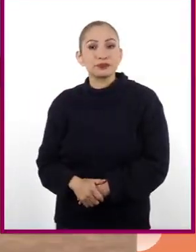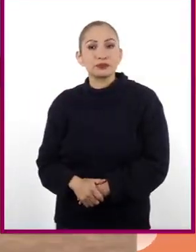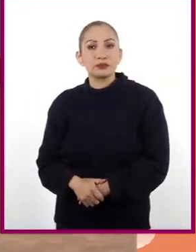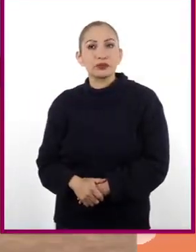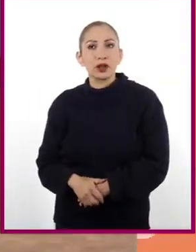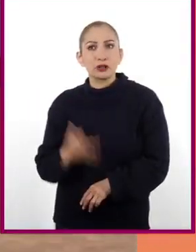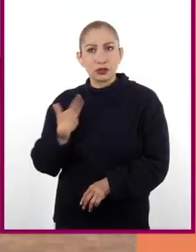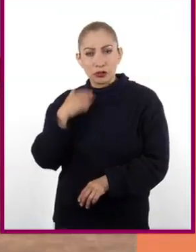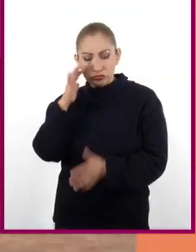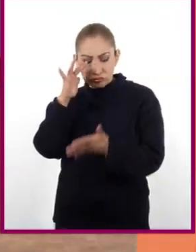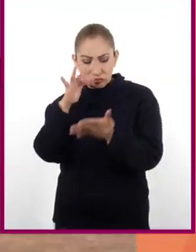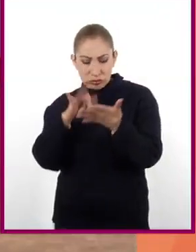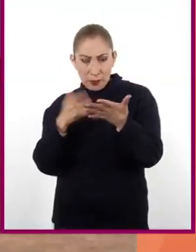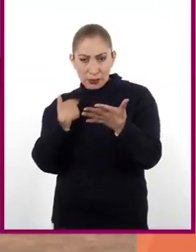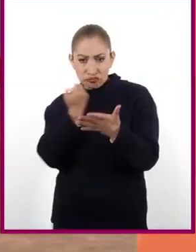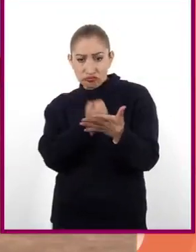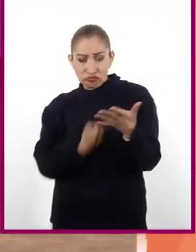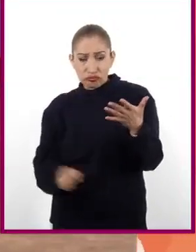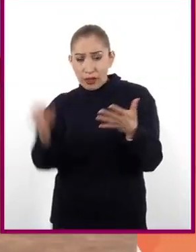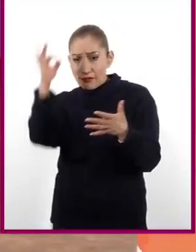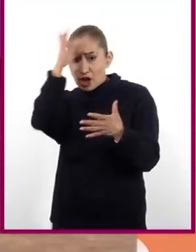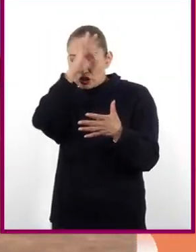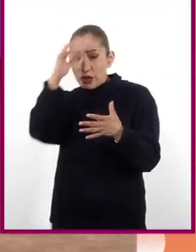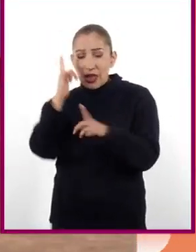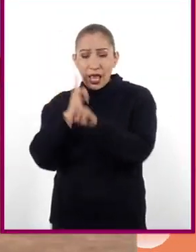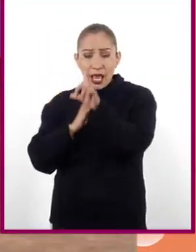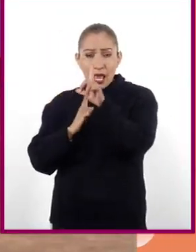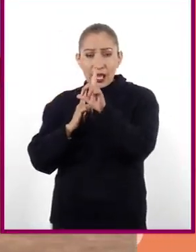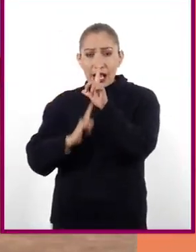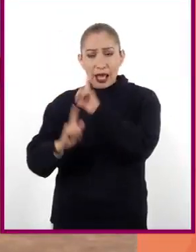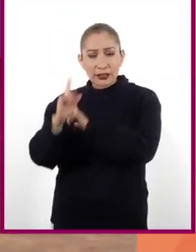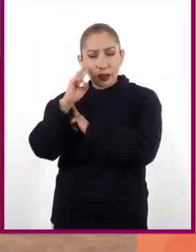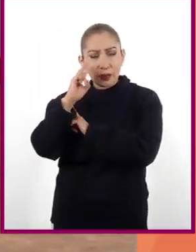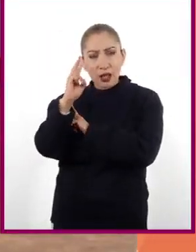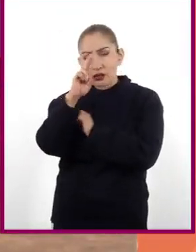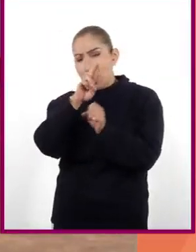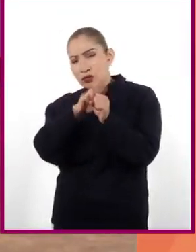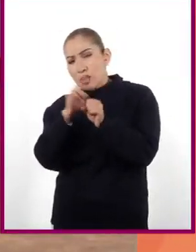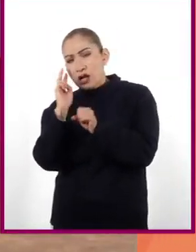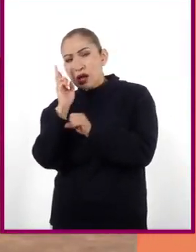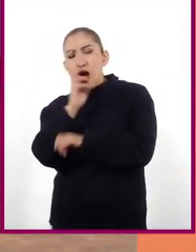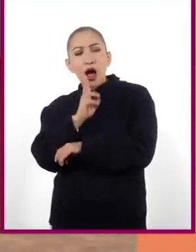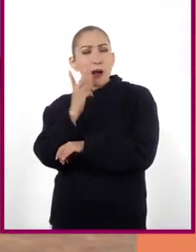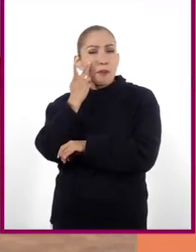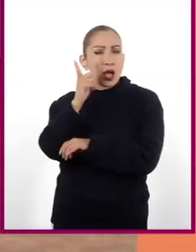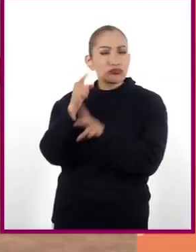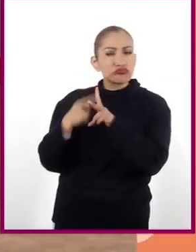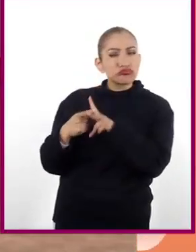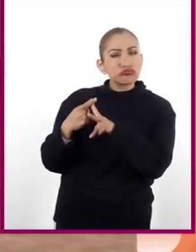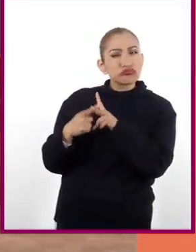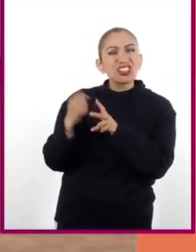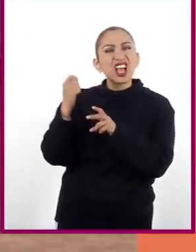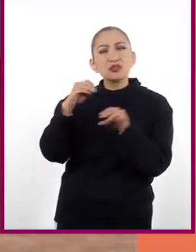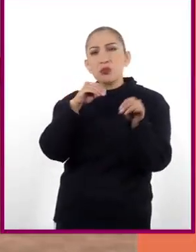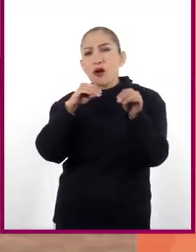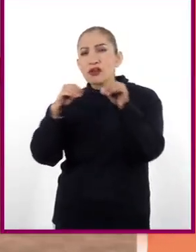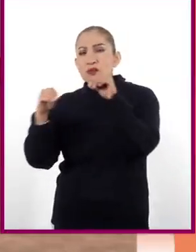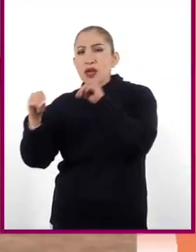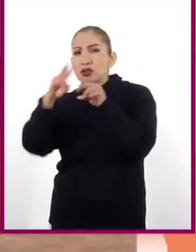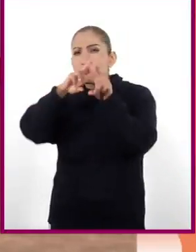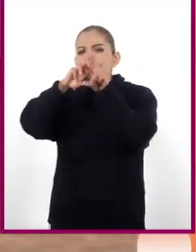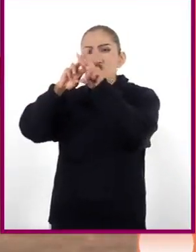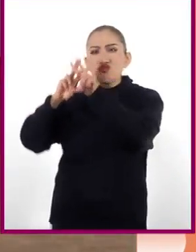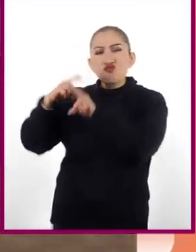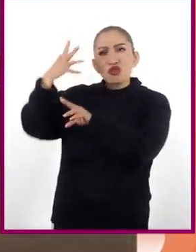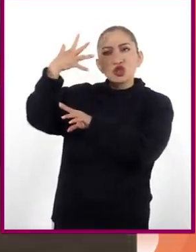Tras leer a los grandes filósofos griegos, observar la naturaleza y hacer experimentos y cálculos sobre el movimiento de los